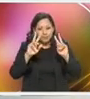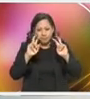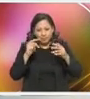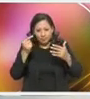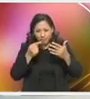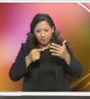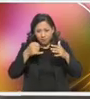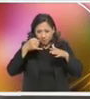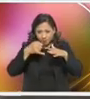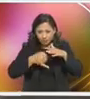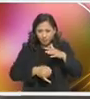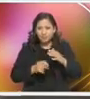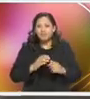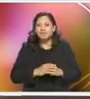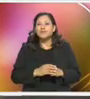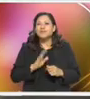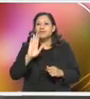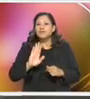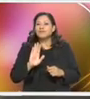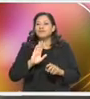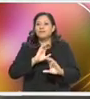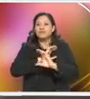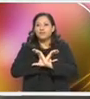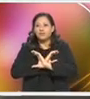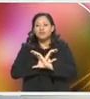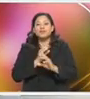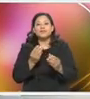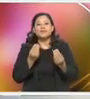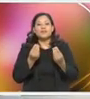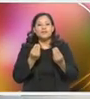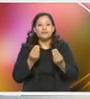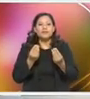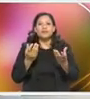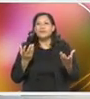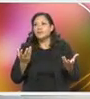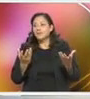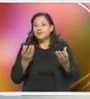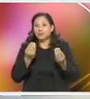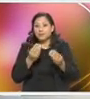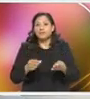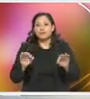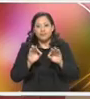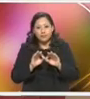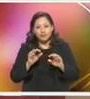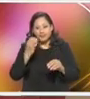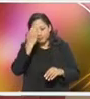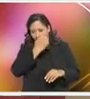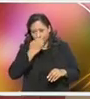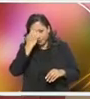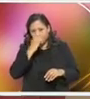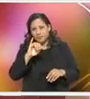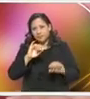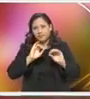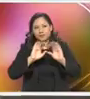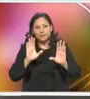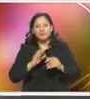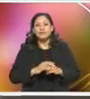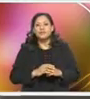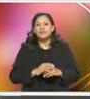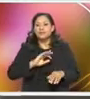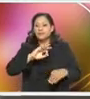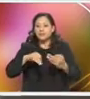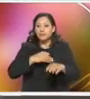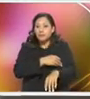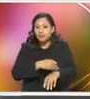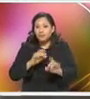Muchísimo. bastante. Es todo un comportamiento muy importante de analizar, ¿no? Desde luego, y que luego. toda la familia